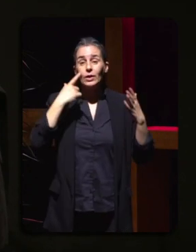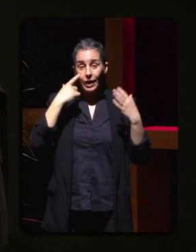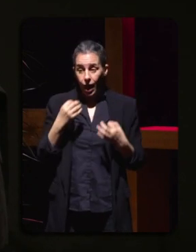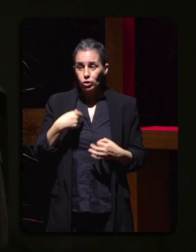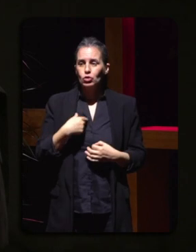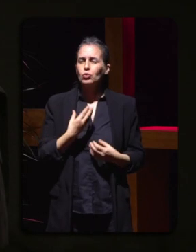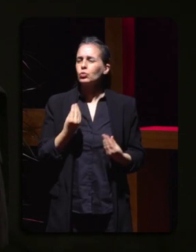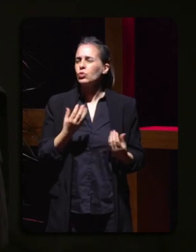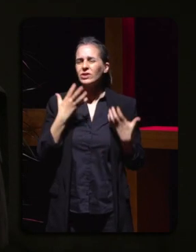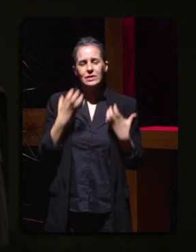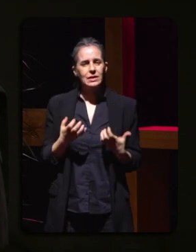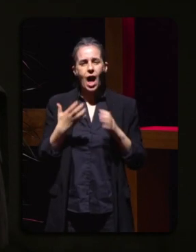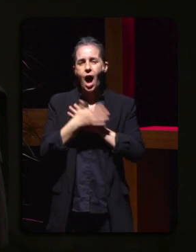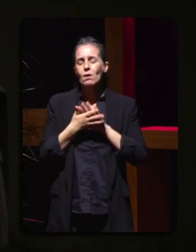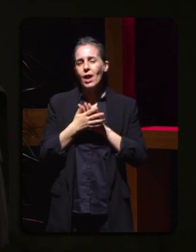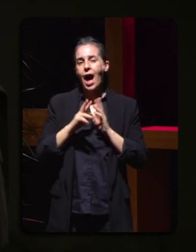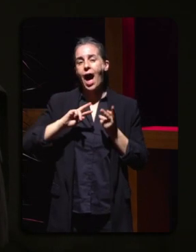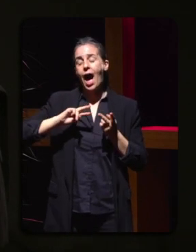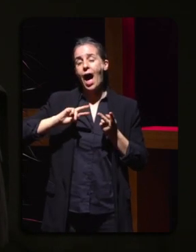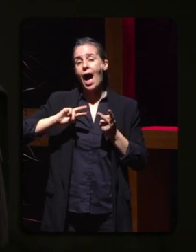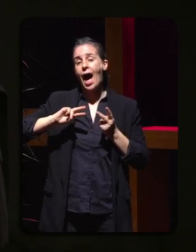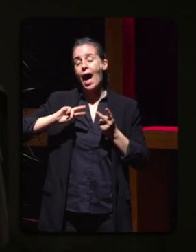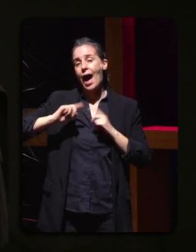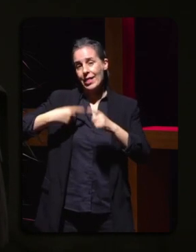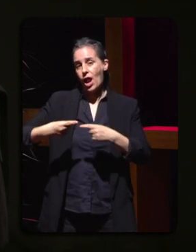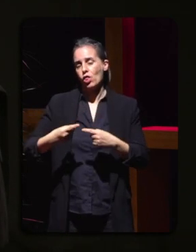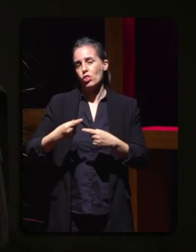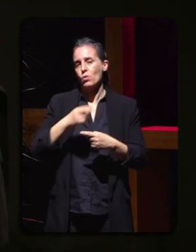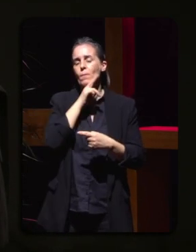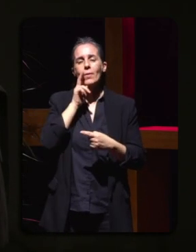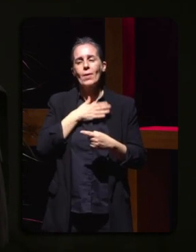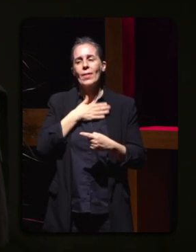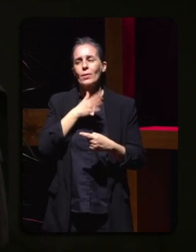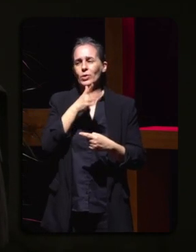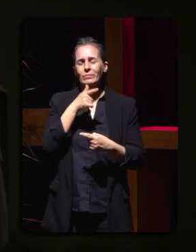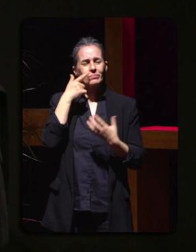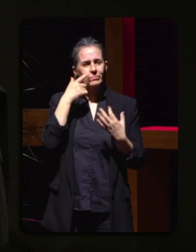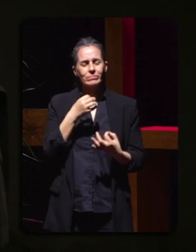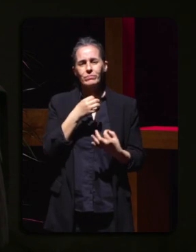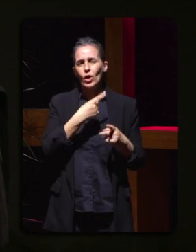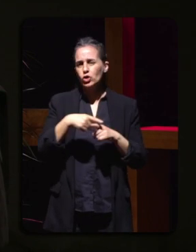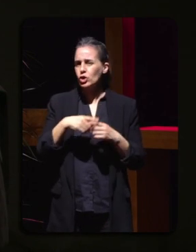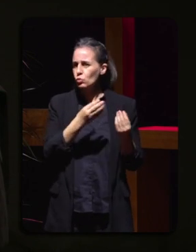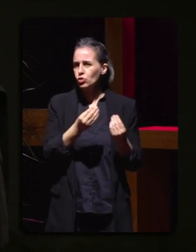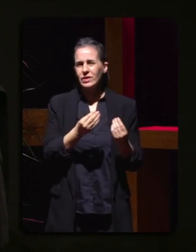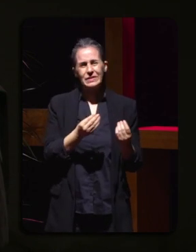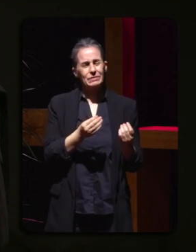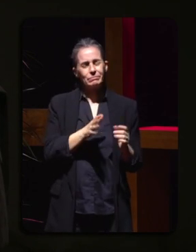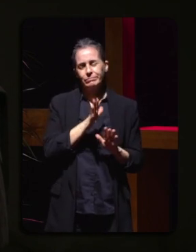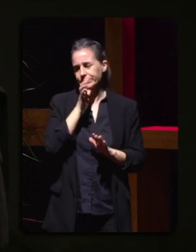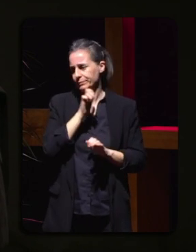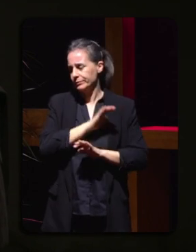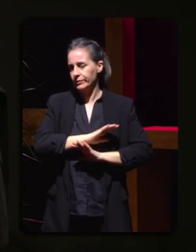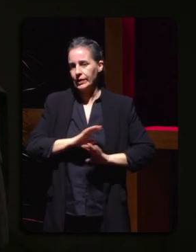tristeza Cuando veo la generación de mi madre porque les ha salido muy mal muchas cosas han